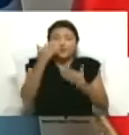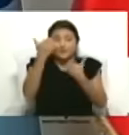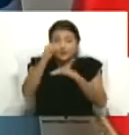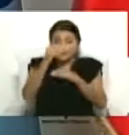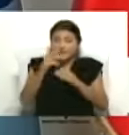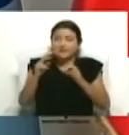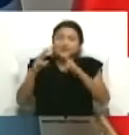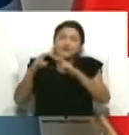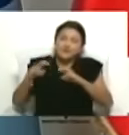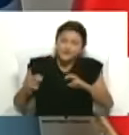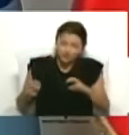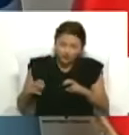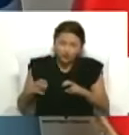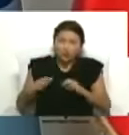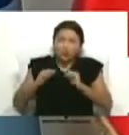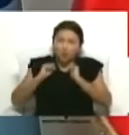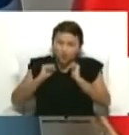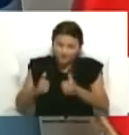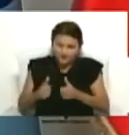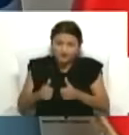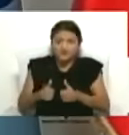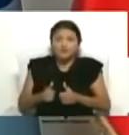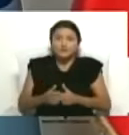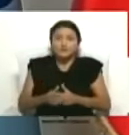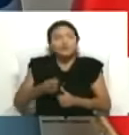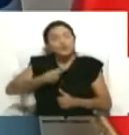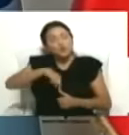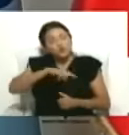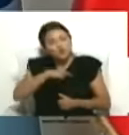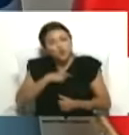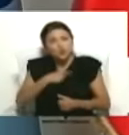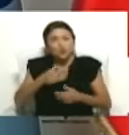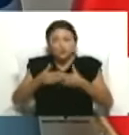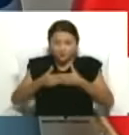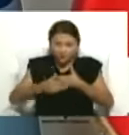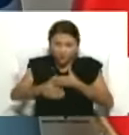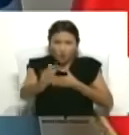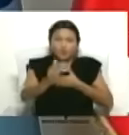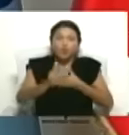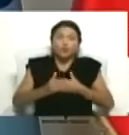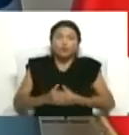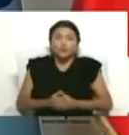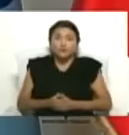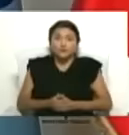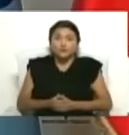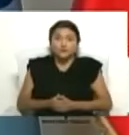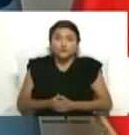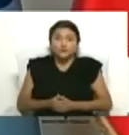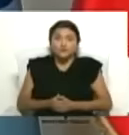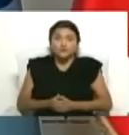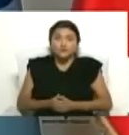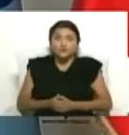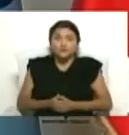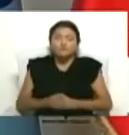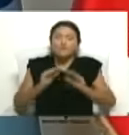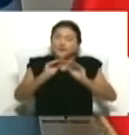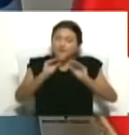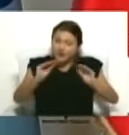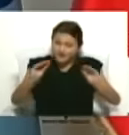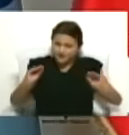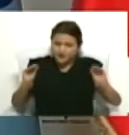investigación, arranca y se desarrolla, y que nosotros, en el deber que siempre tenemos con todo el pueblo de Venezuela de